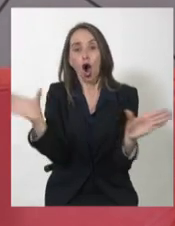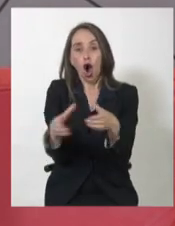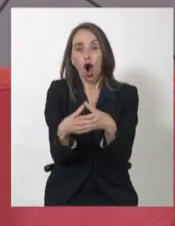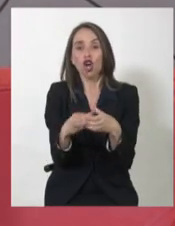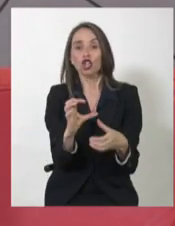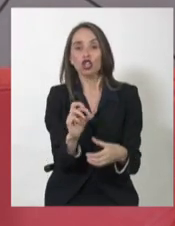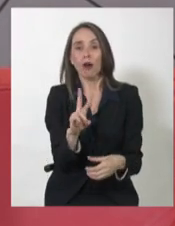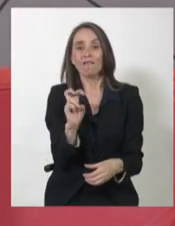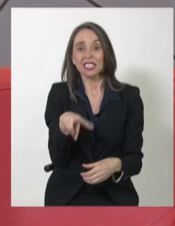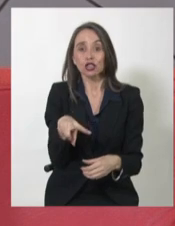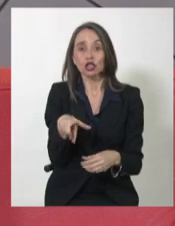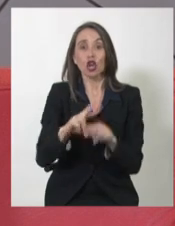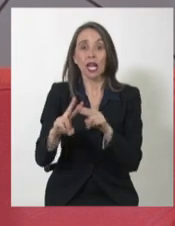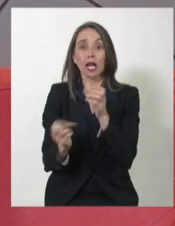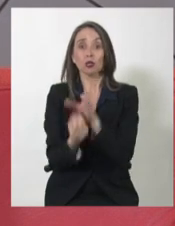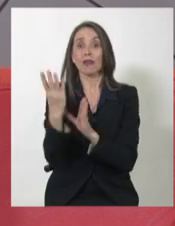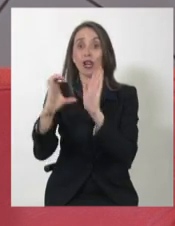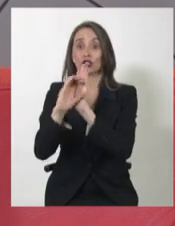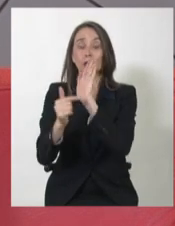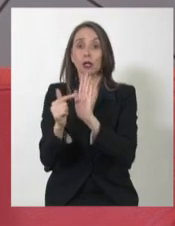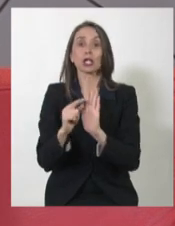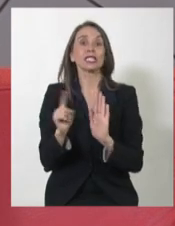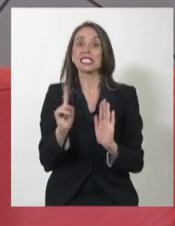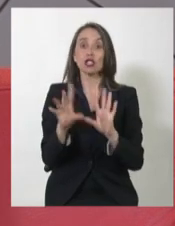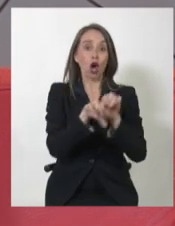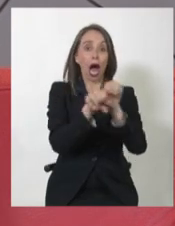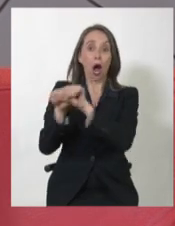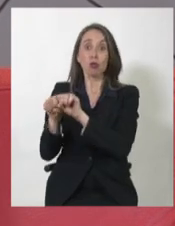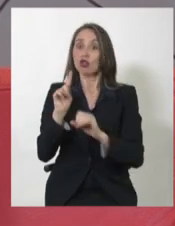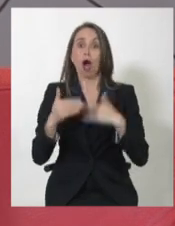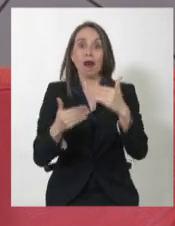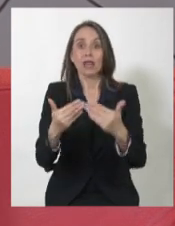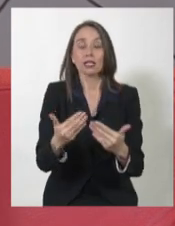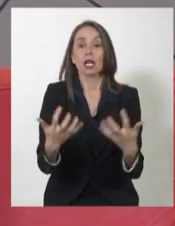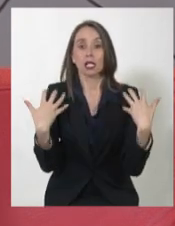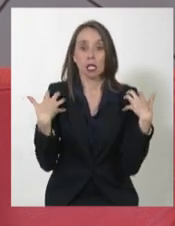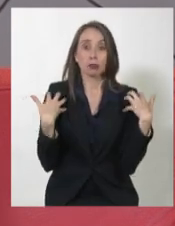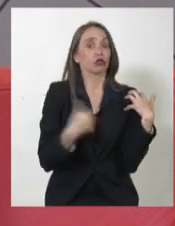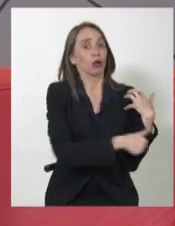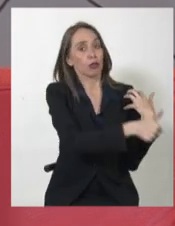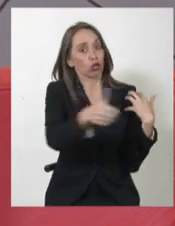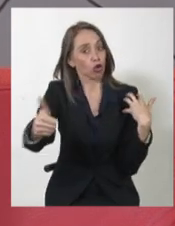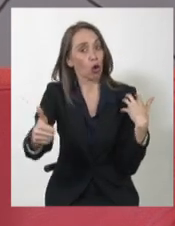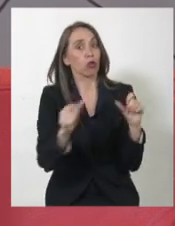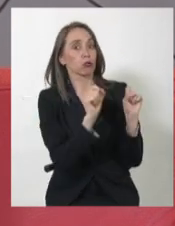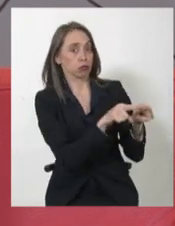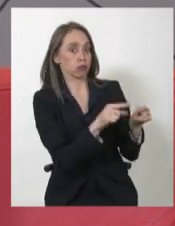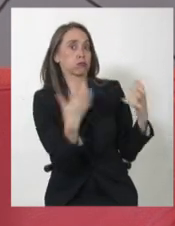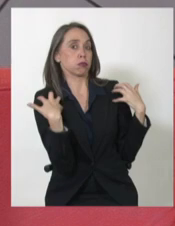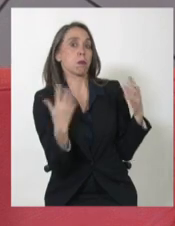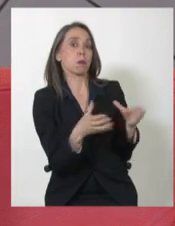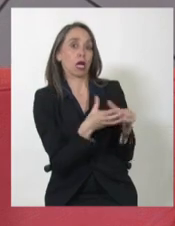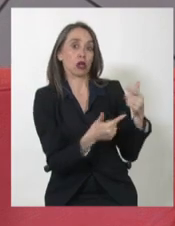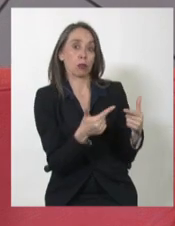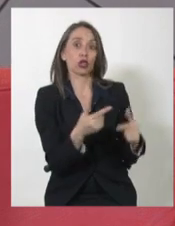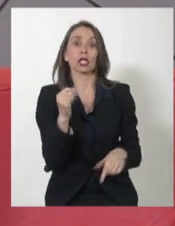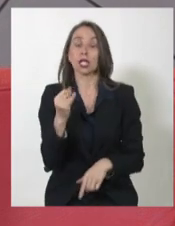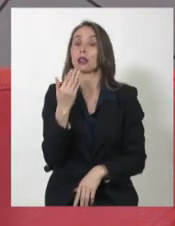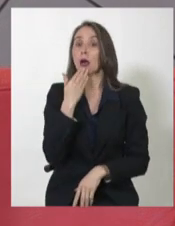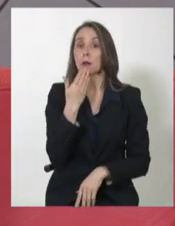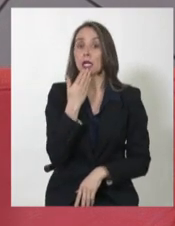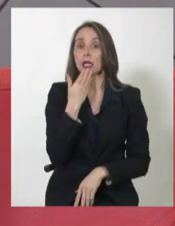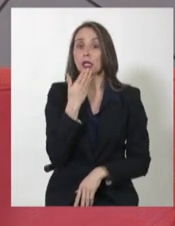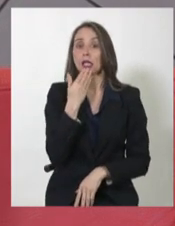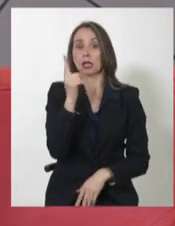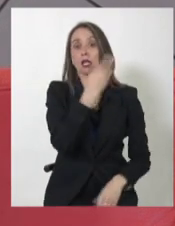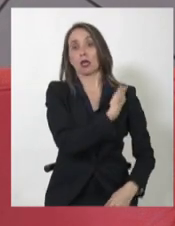no vamos a avanzar. Y necesitamos, es responsabilidad de todos, responsabilidad de los partidos, responsabilidad especialmente también, yo